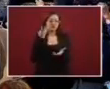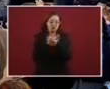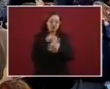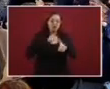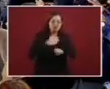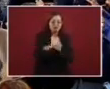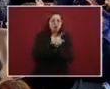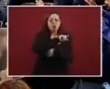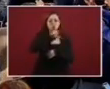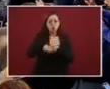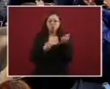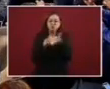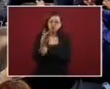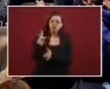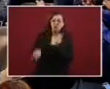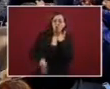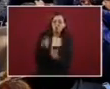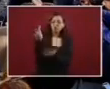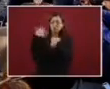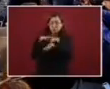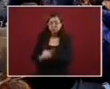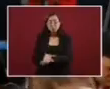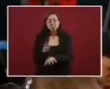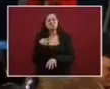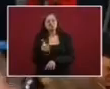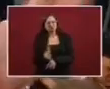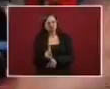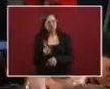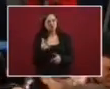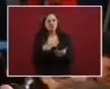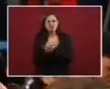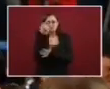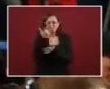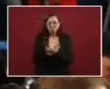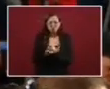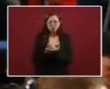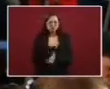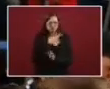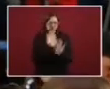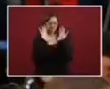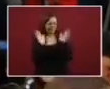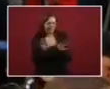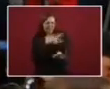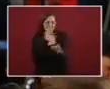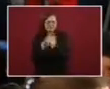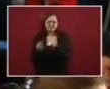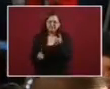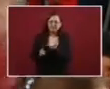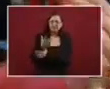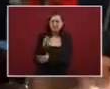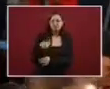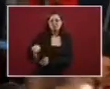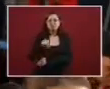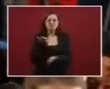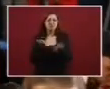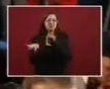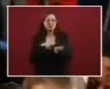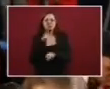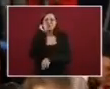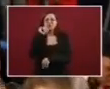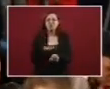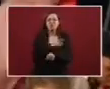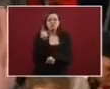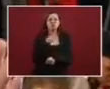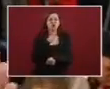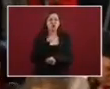hay algún proyecto también para incluir esas personas ya readaptadas que no se les dé empleo porque ya tienen antecedentes